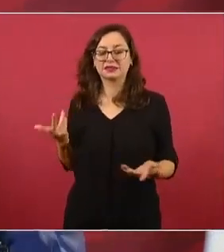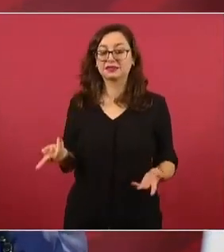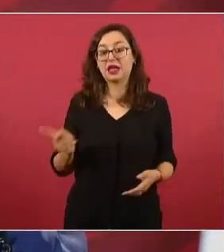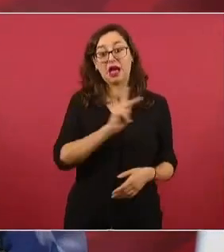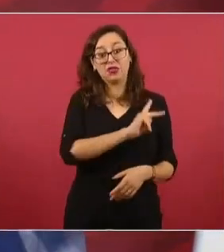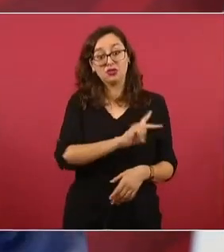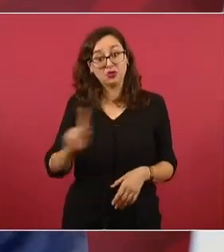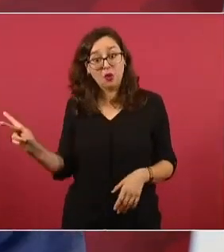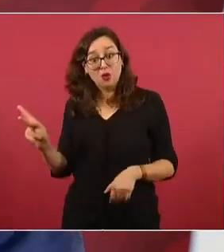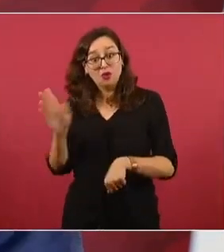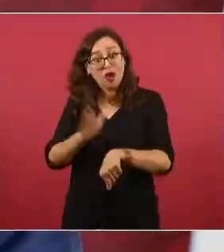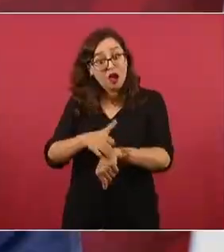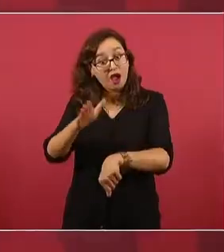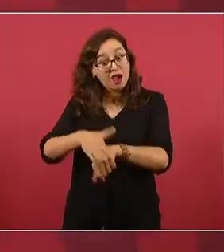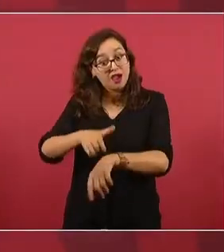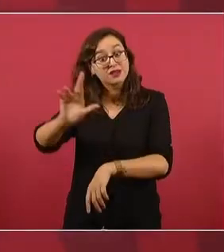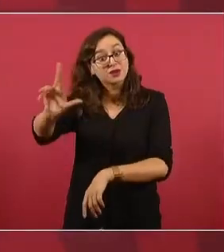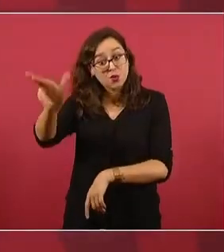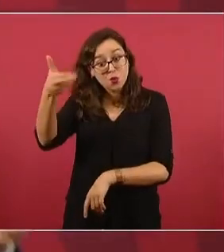recordarles,